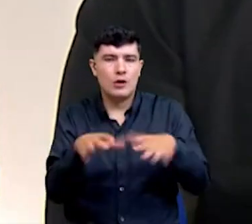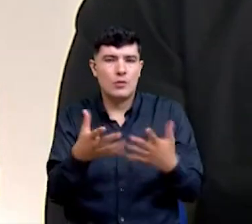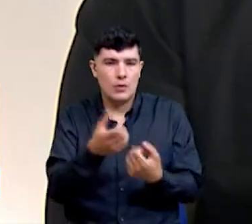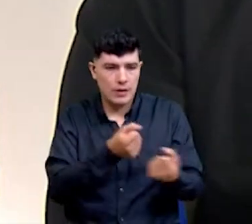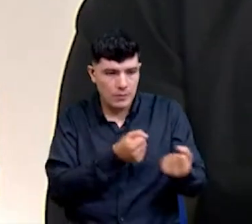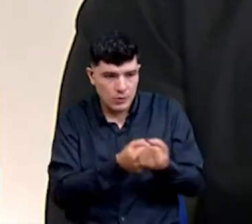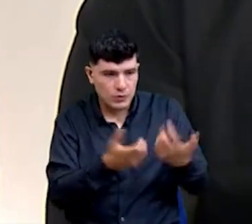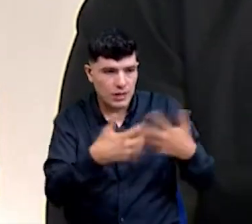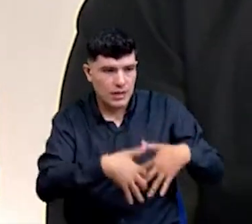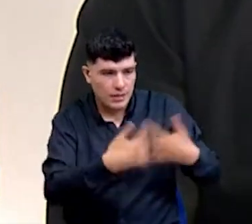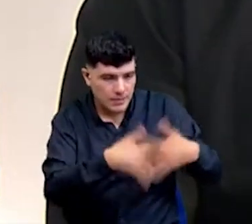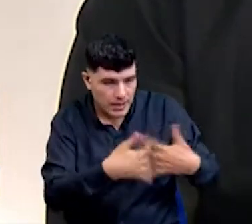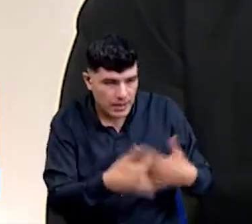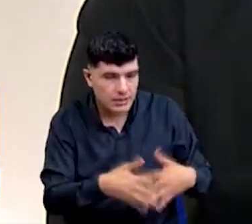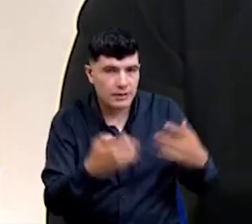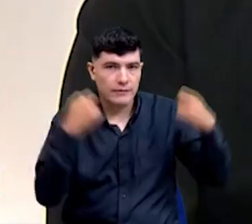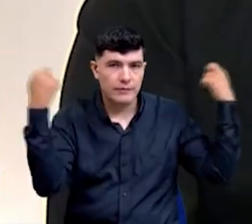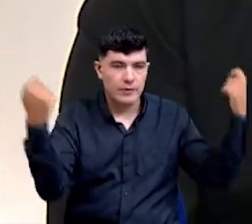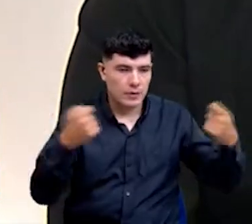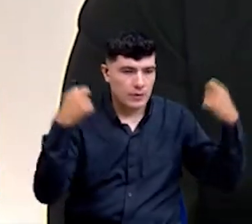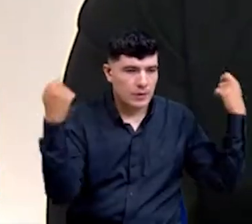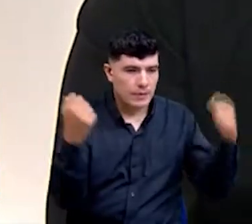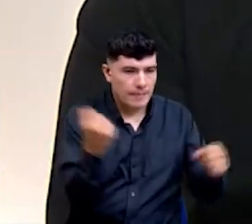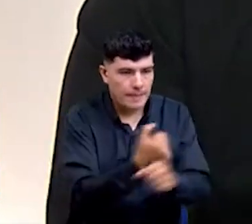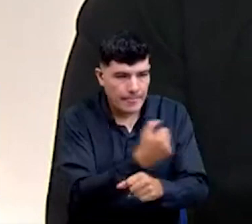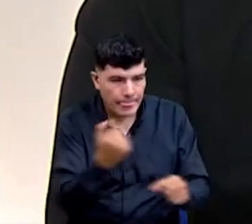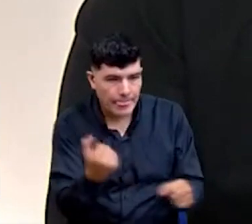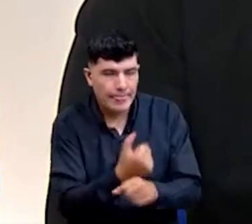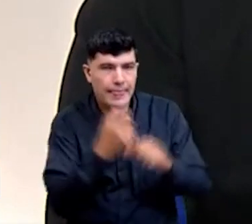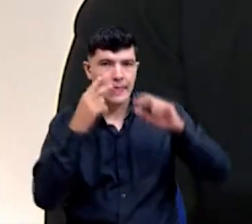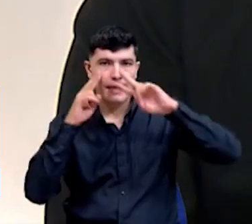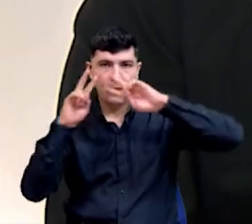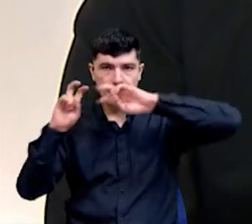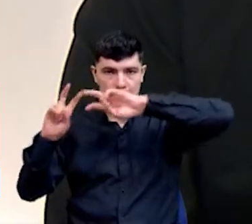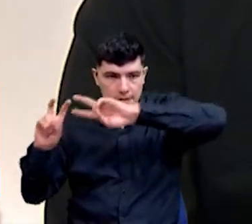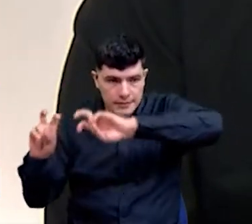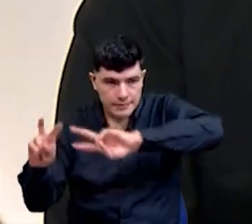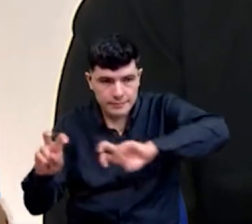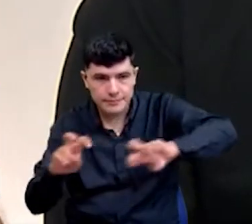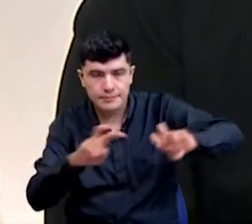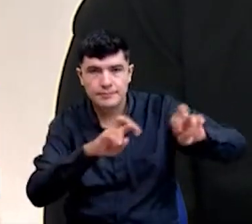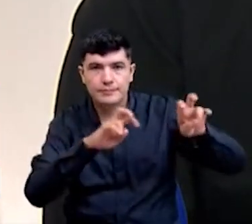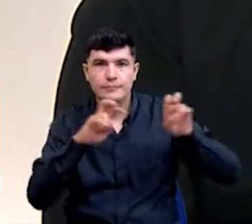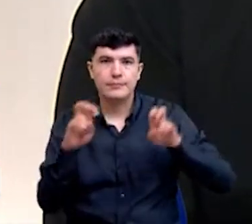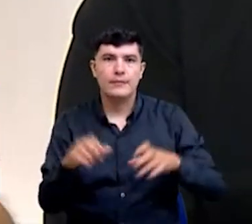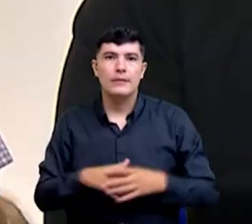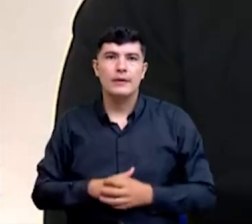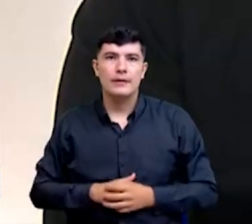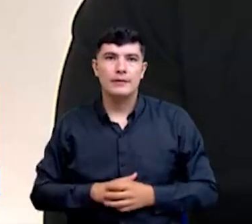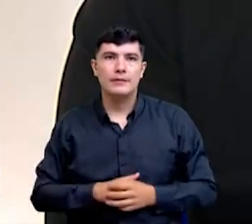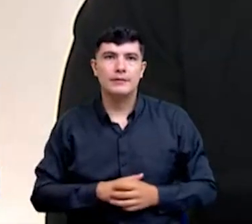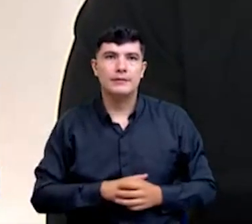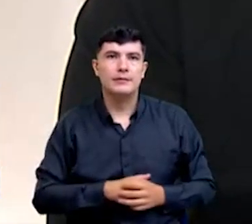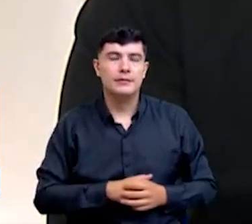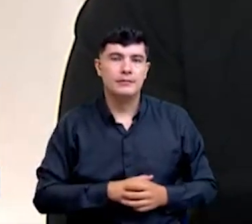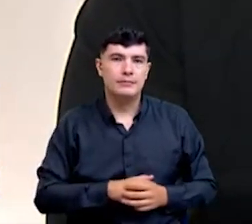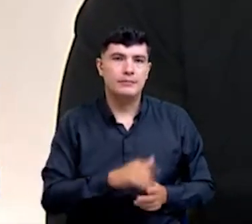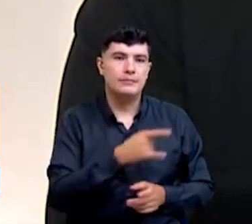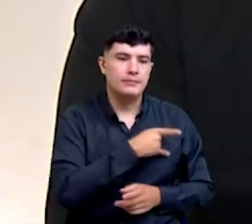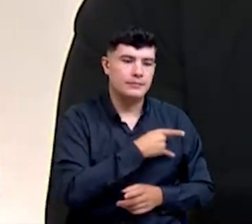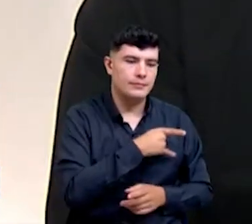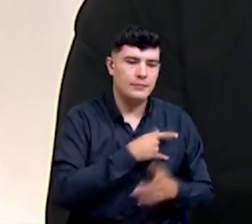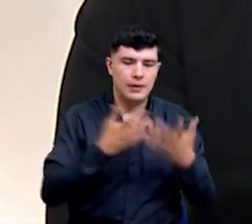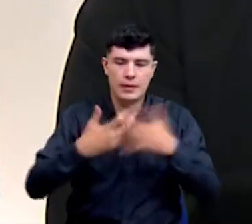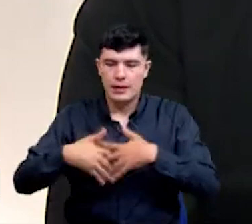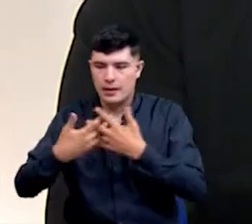al empresariado a la fomento del empleo a la investigación al cierre Universidad de empresa estado que